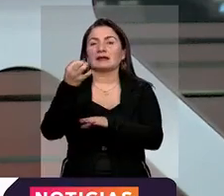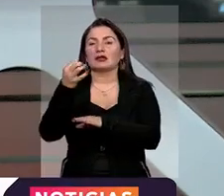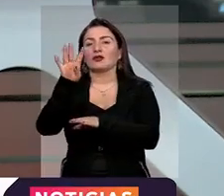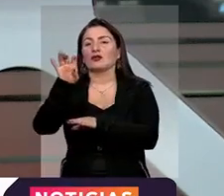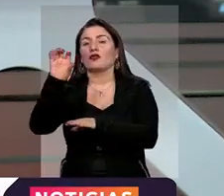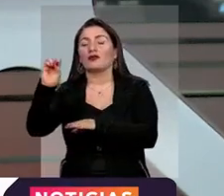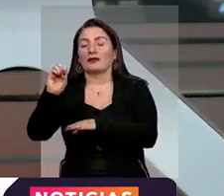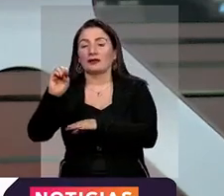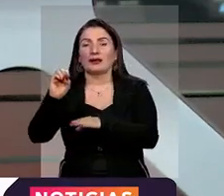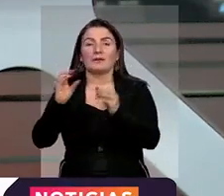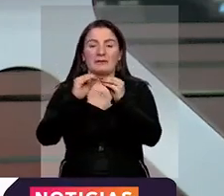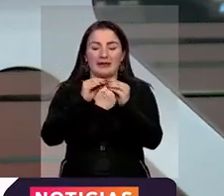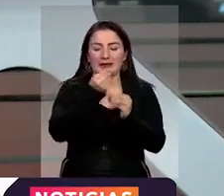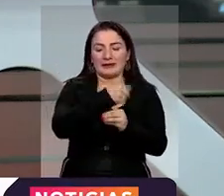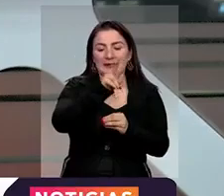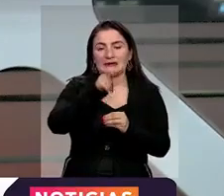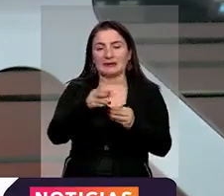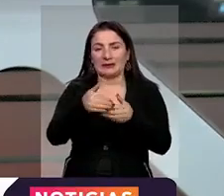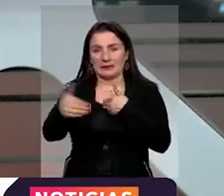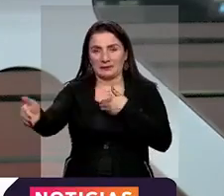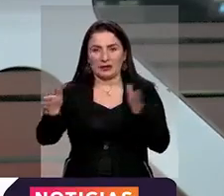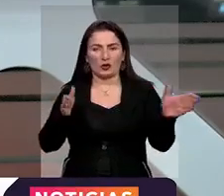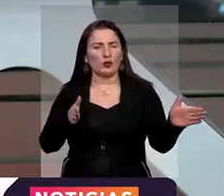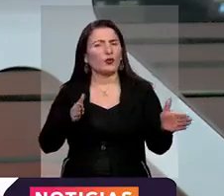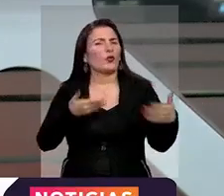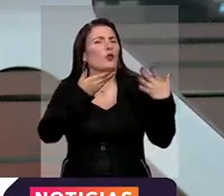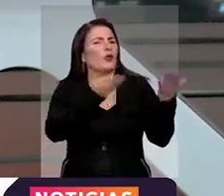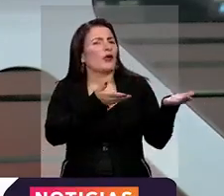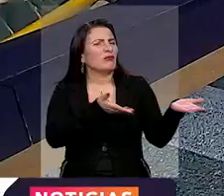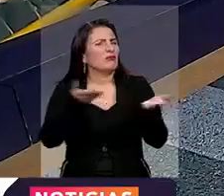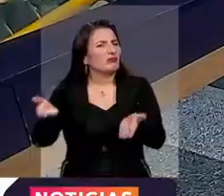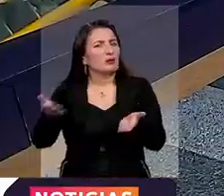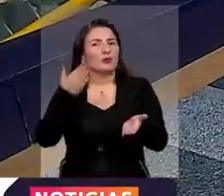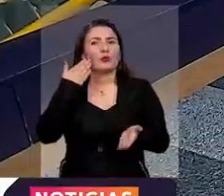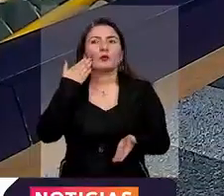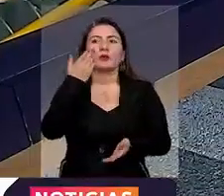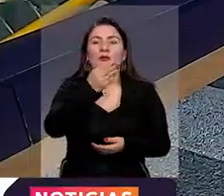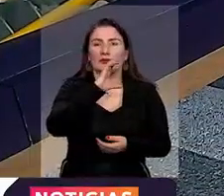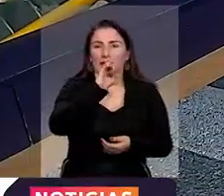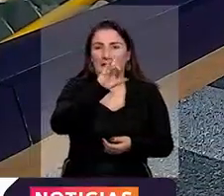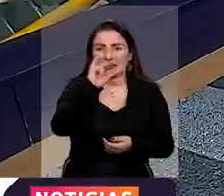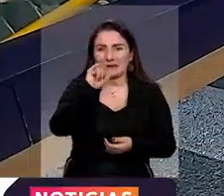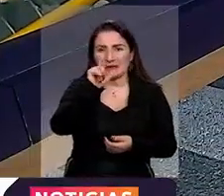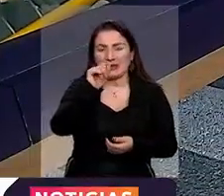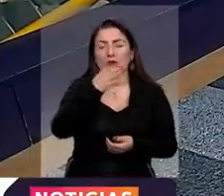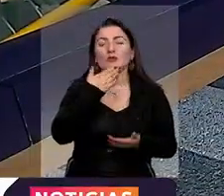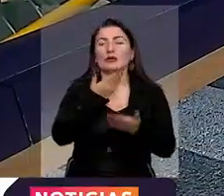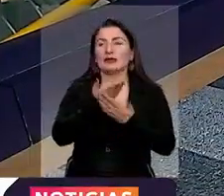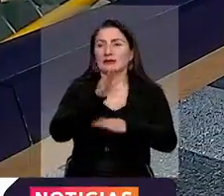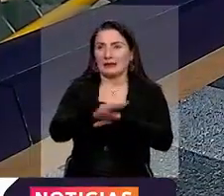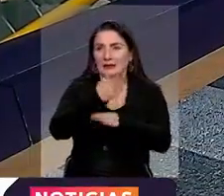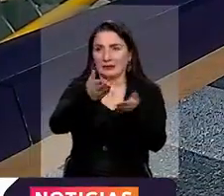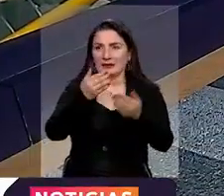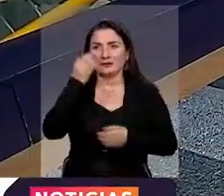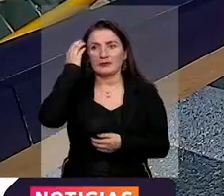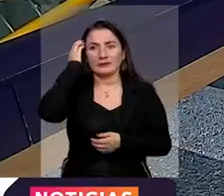de longitud y 17 metros de ancho. ¿Cuándo se entregará esta infraestructura? Cristian León, muy buenas tardes y adelante con la